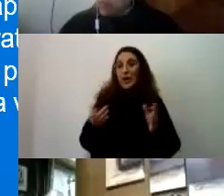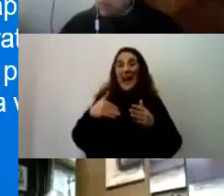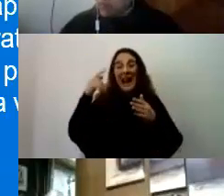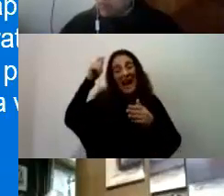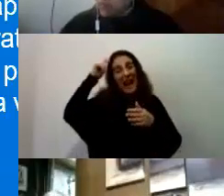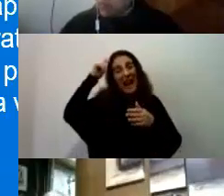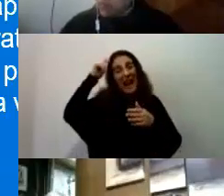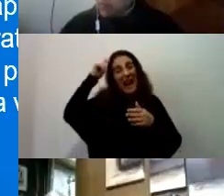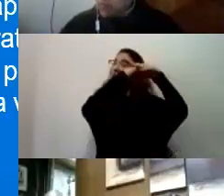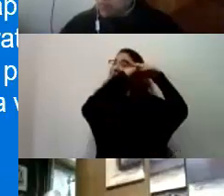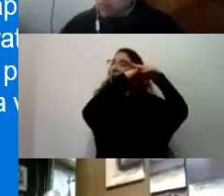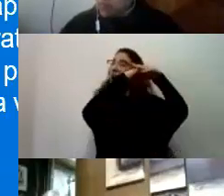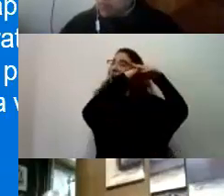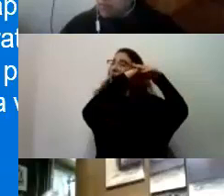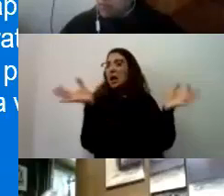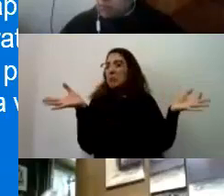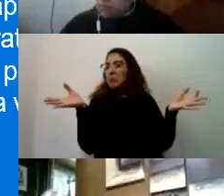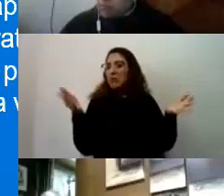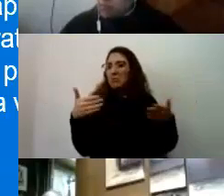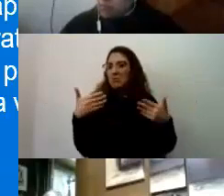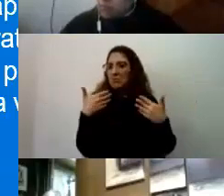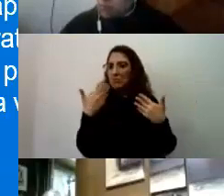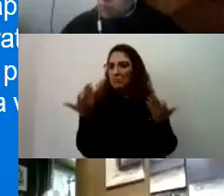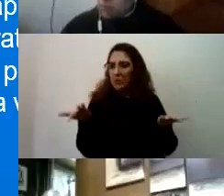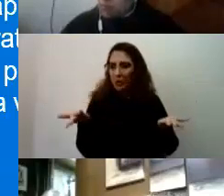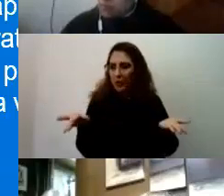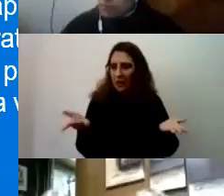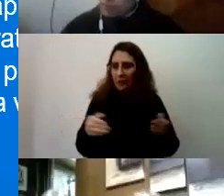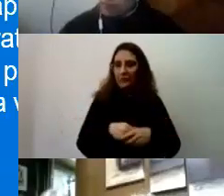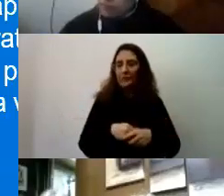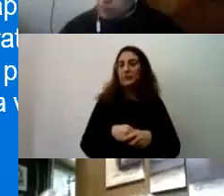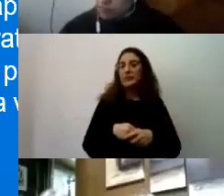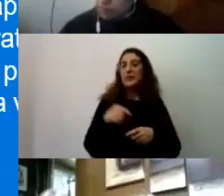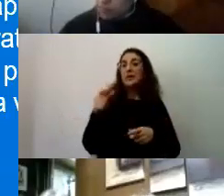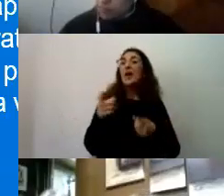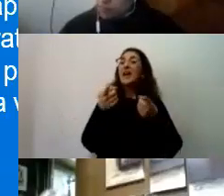253-346. Puesto que la desaparición de los requisitos